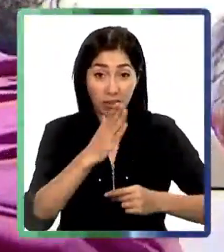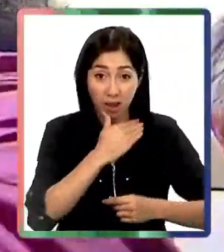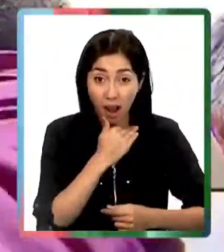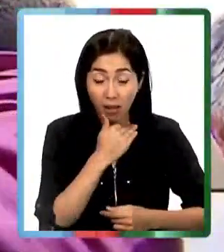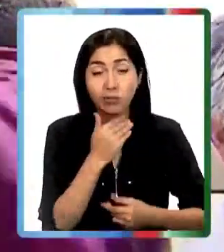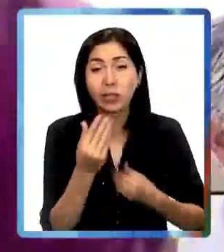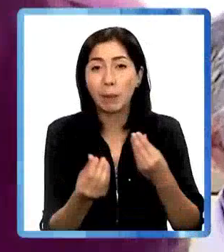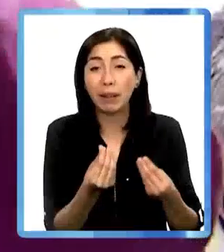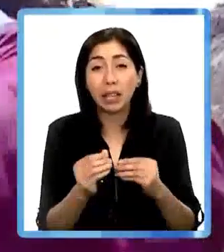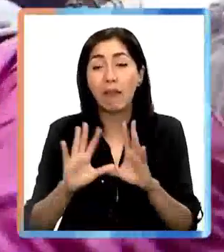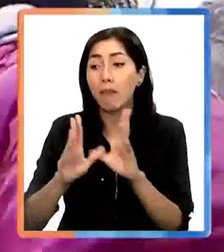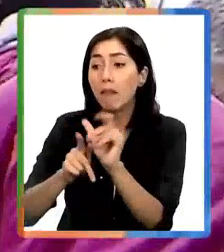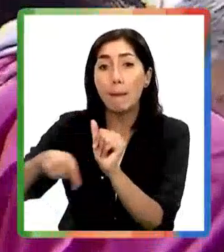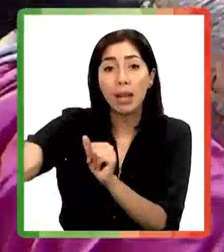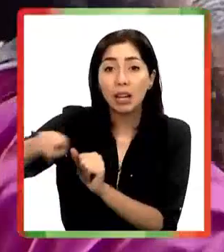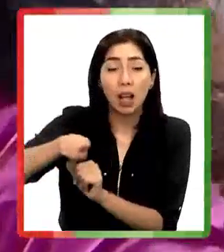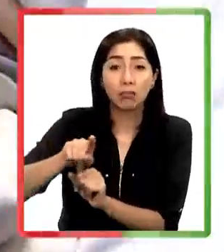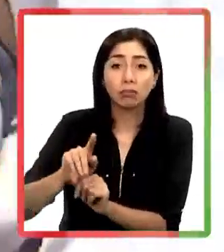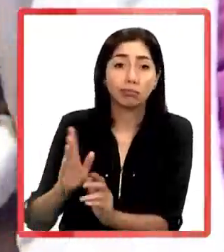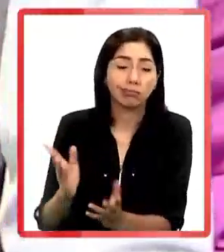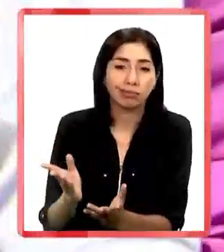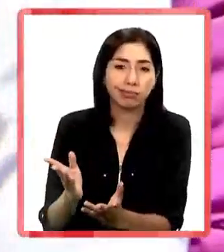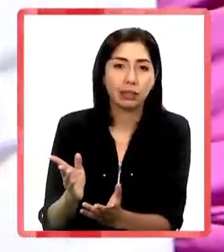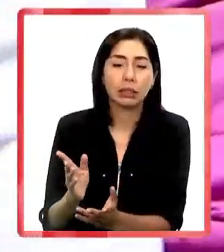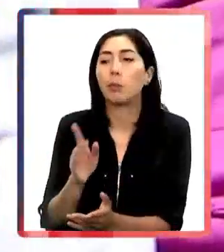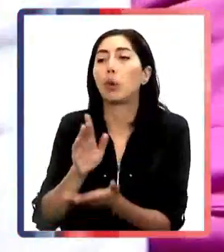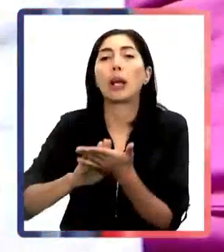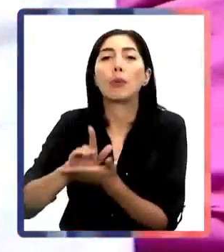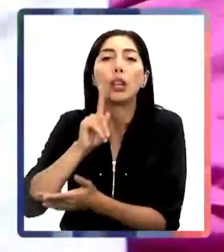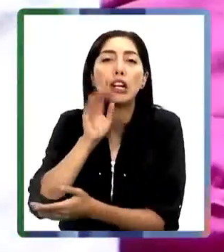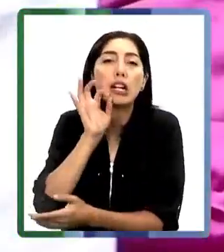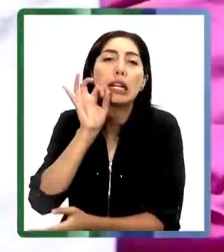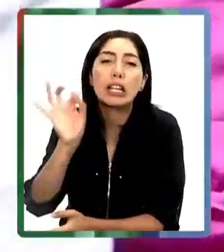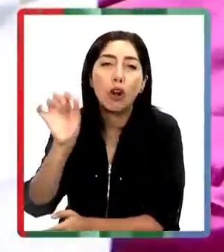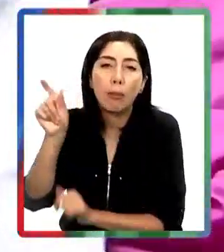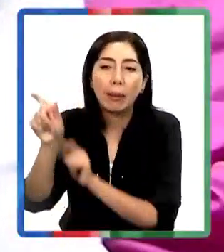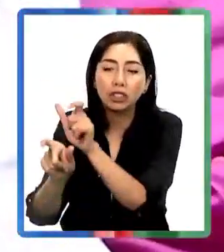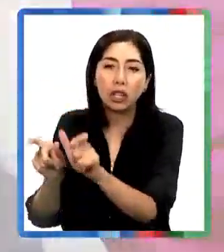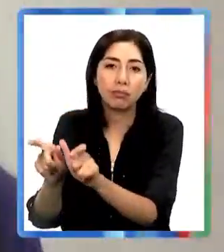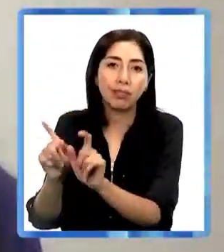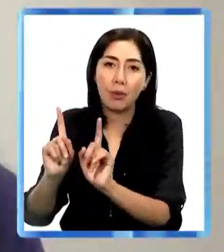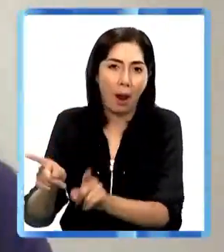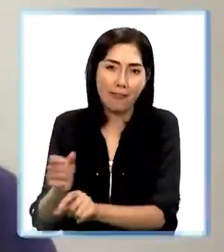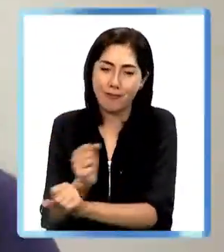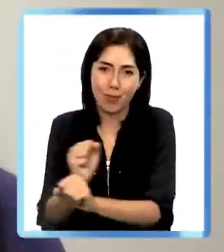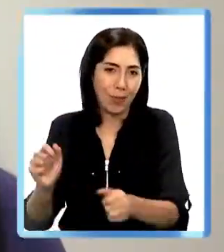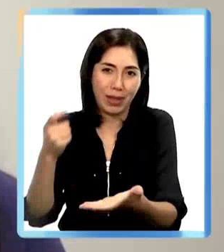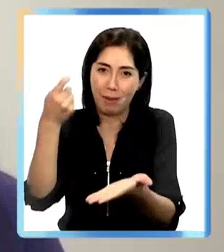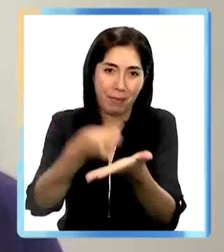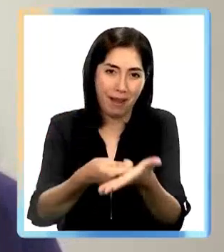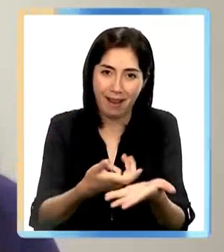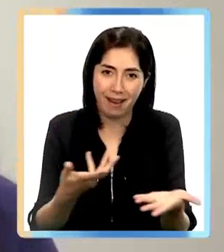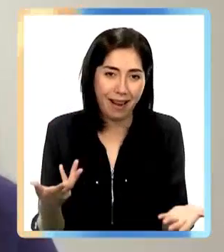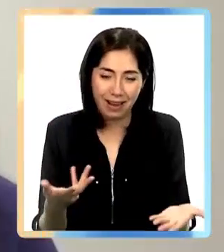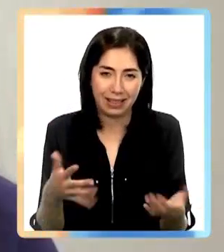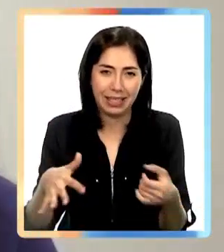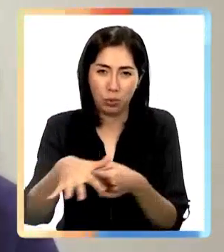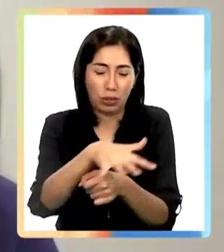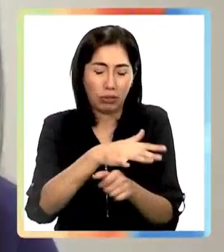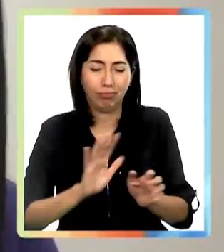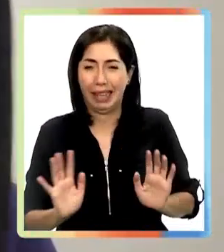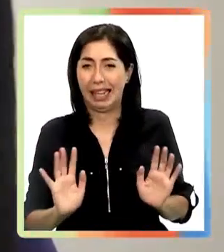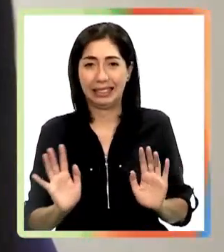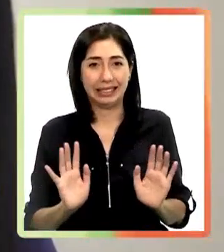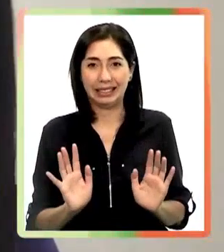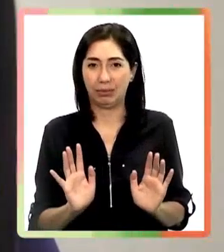estilo, ninguna familia, insisto, por muy buena situación económica que tenga, va a poder enfrentar esta situación catastrófica como